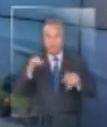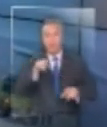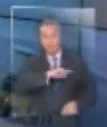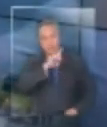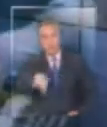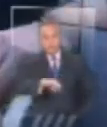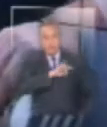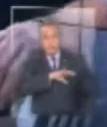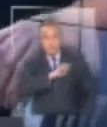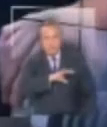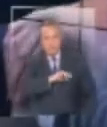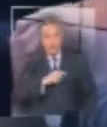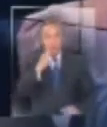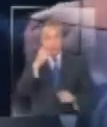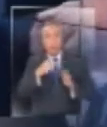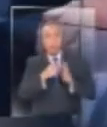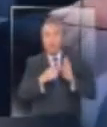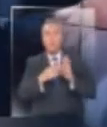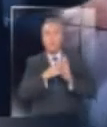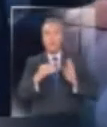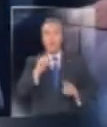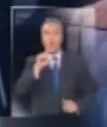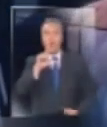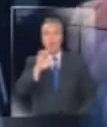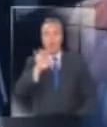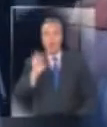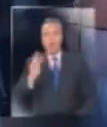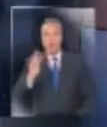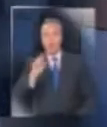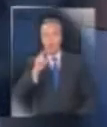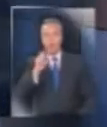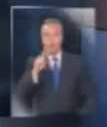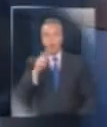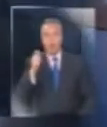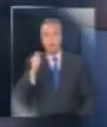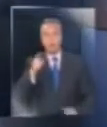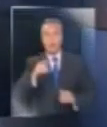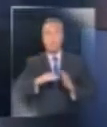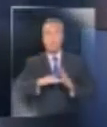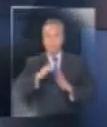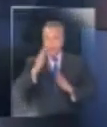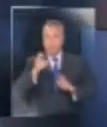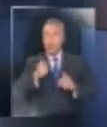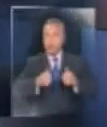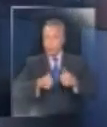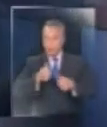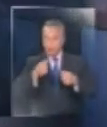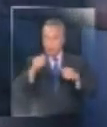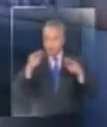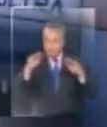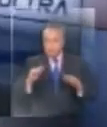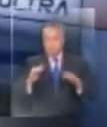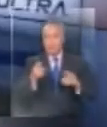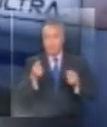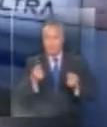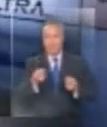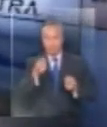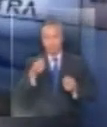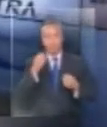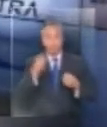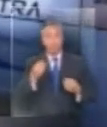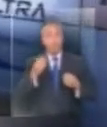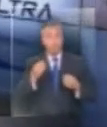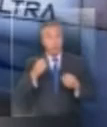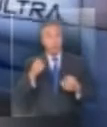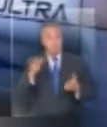una de ellas bajo el modelo low cost. Ambas prometen aumentar la competencia y reducir los precios. Un arribo que confirma el buen momento